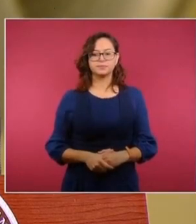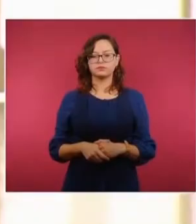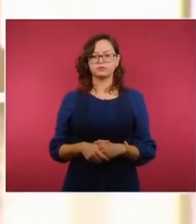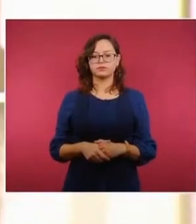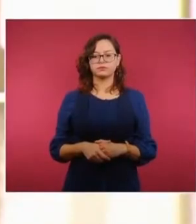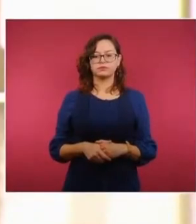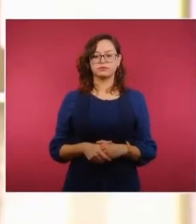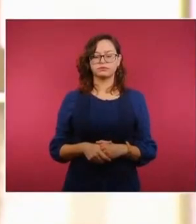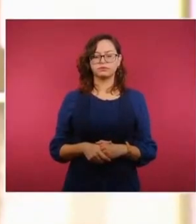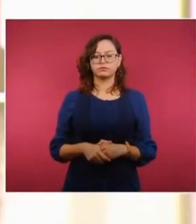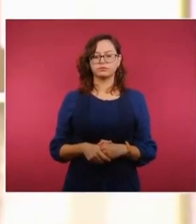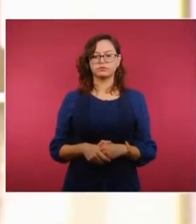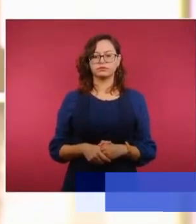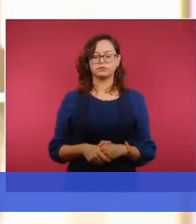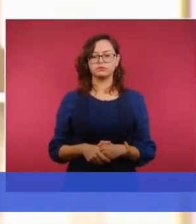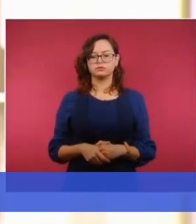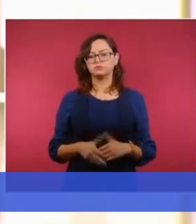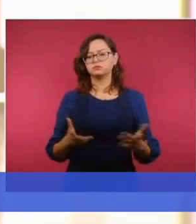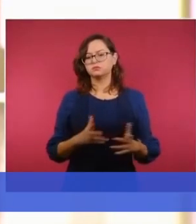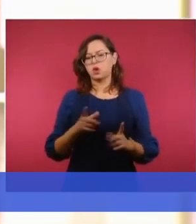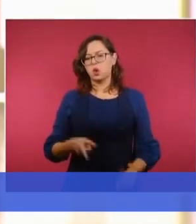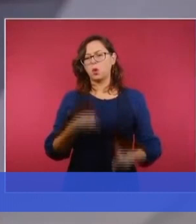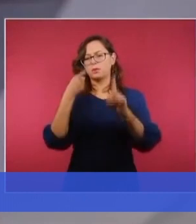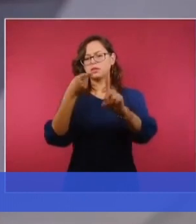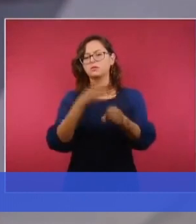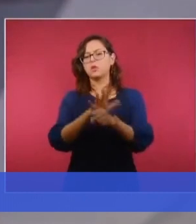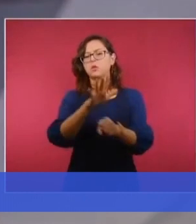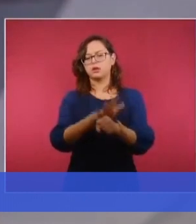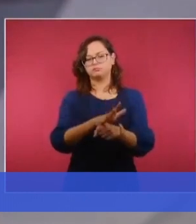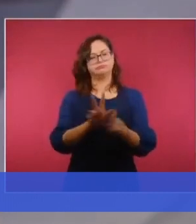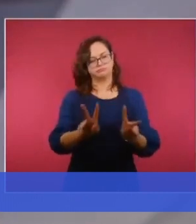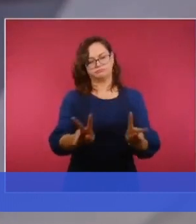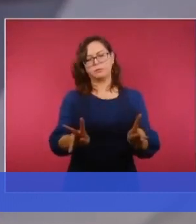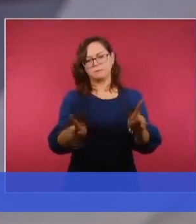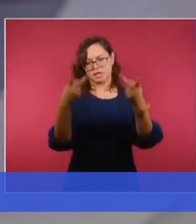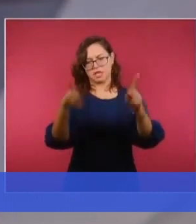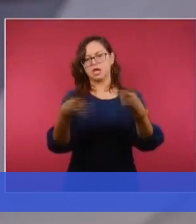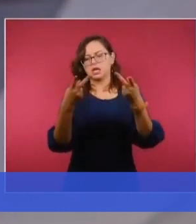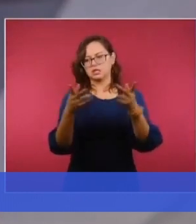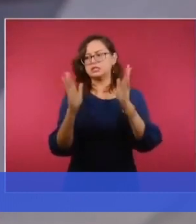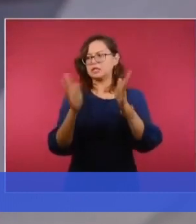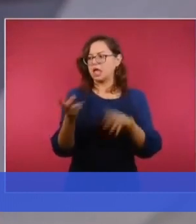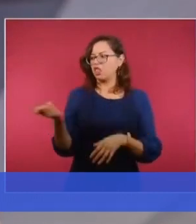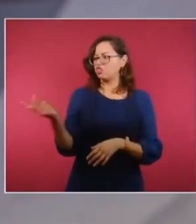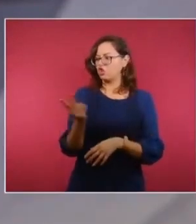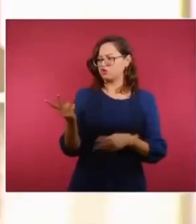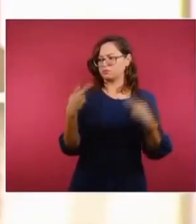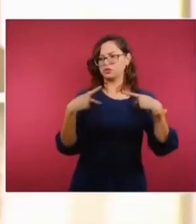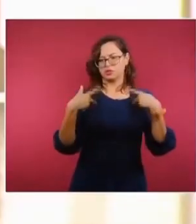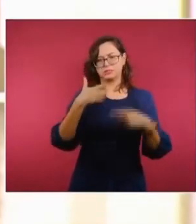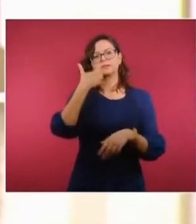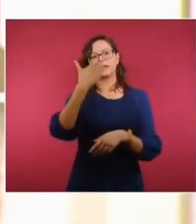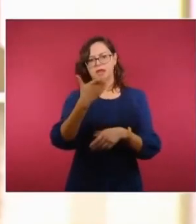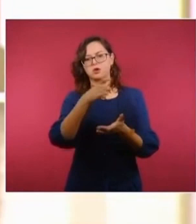ya hay estos posibles compradores y ese dinero